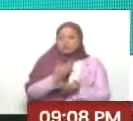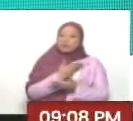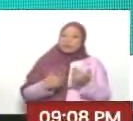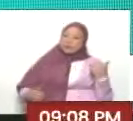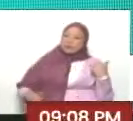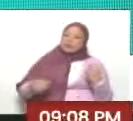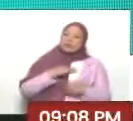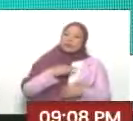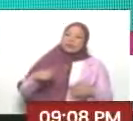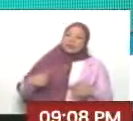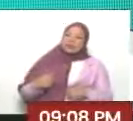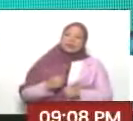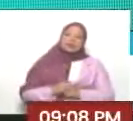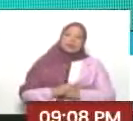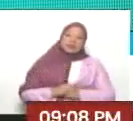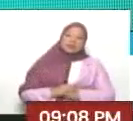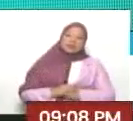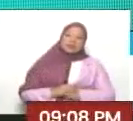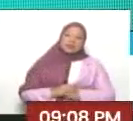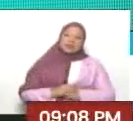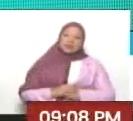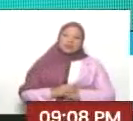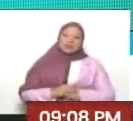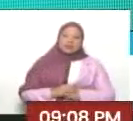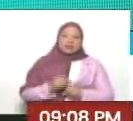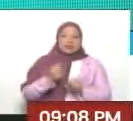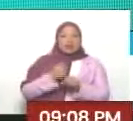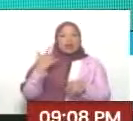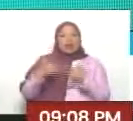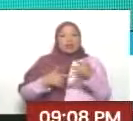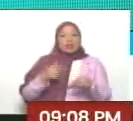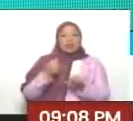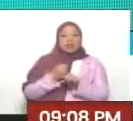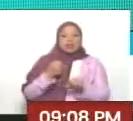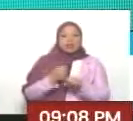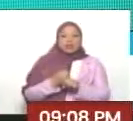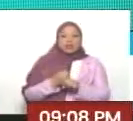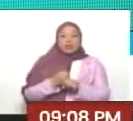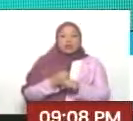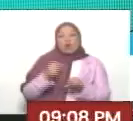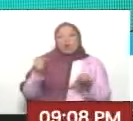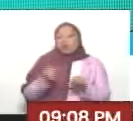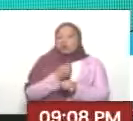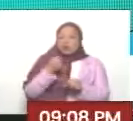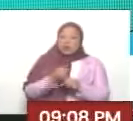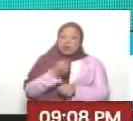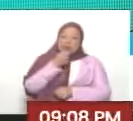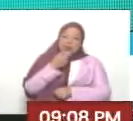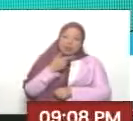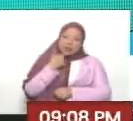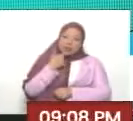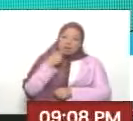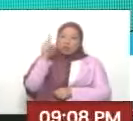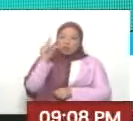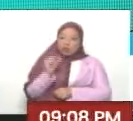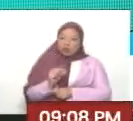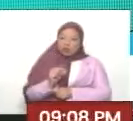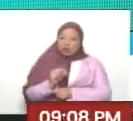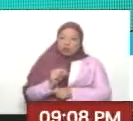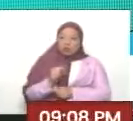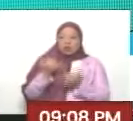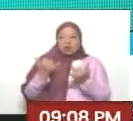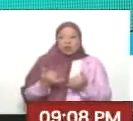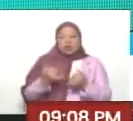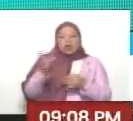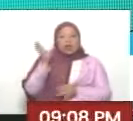presidente, nosotros venimos haciendo un trabajo muy minucioso respecto